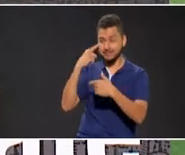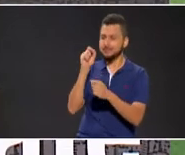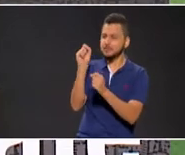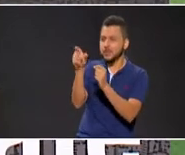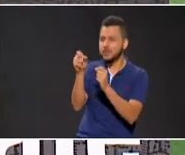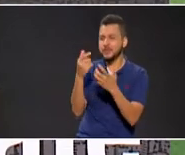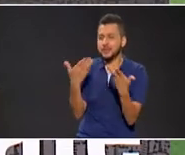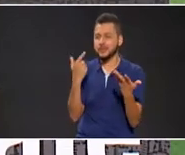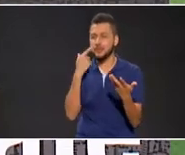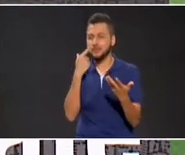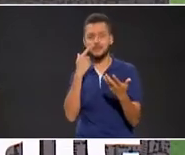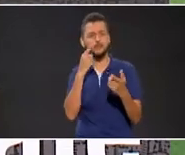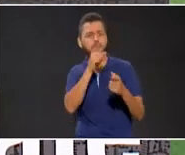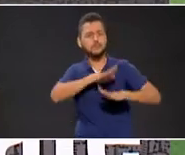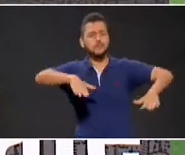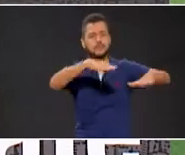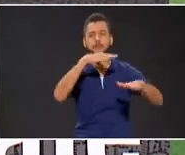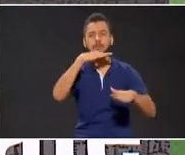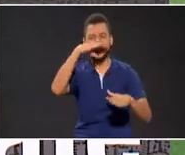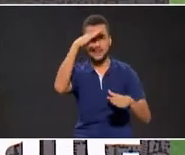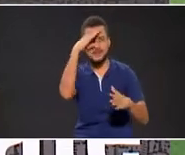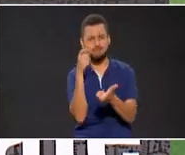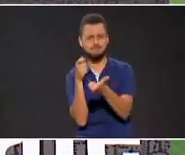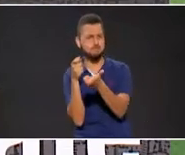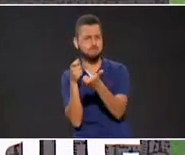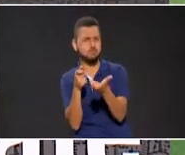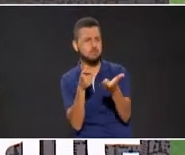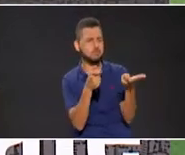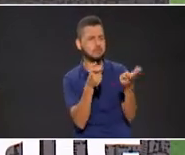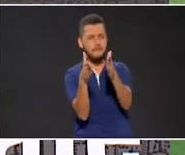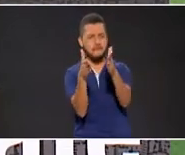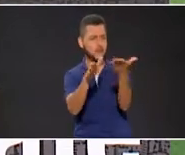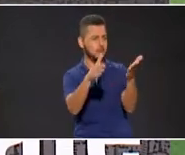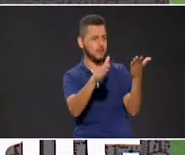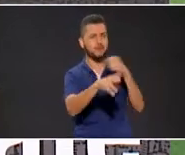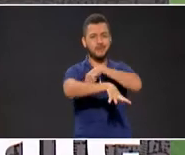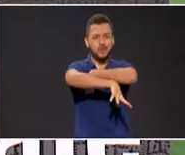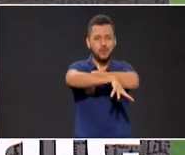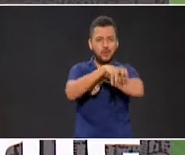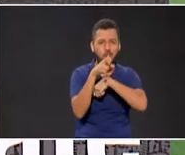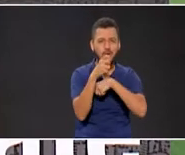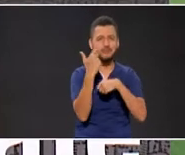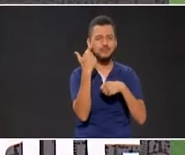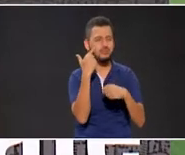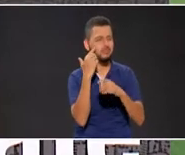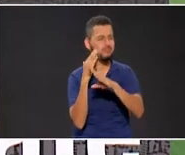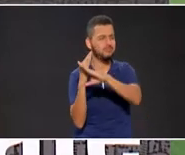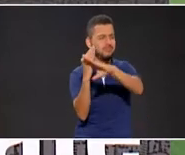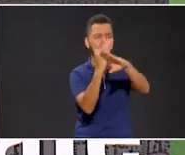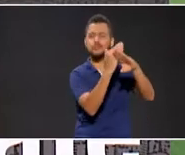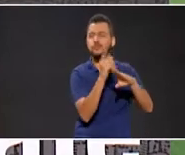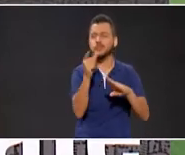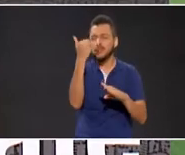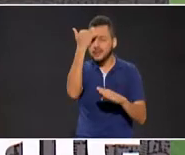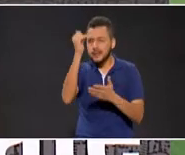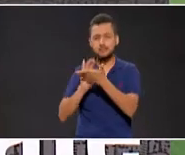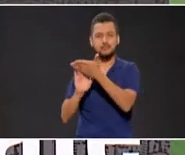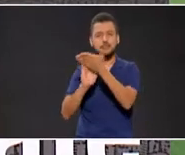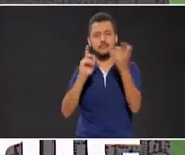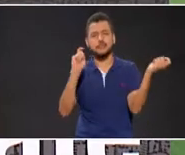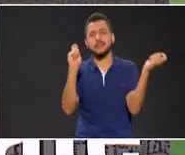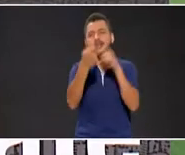cuanto a seguridad sobre cifras de homicidios sobre delito común pero hoy específicamente nos queremos centrar en la